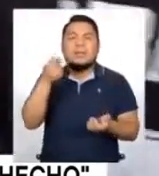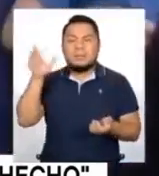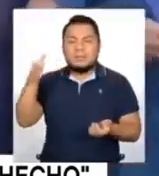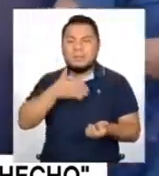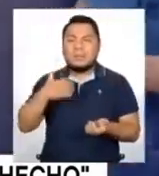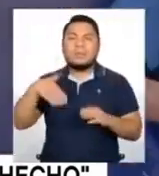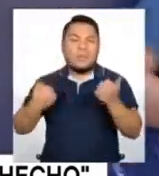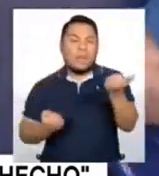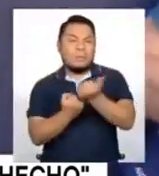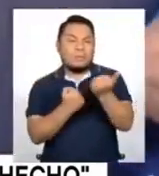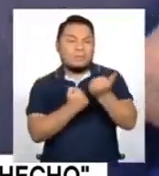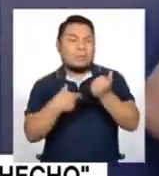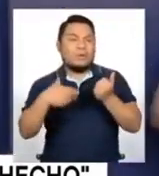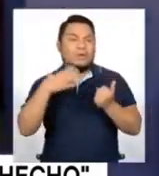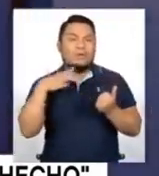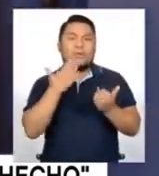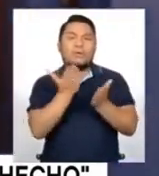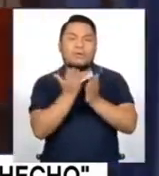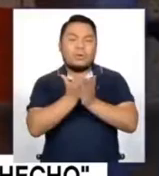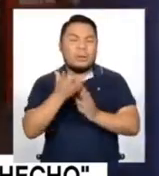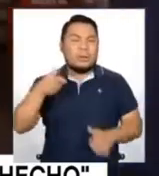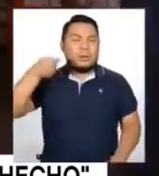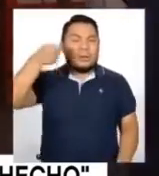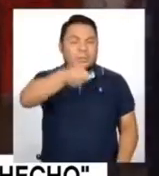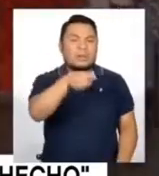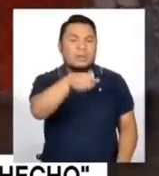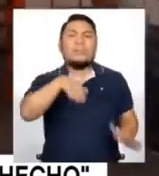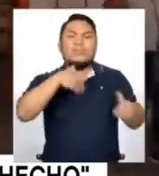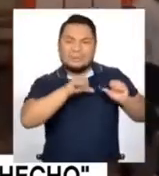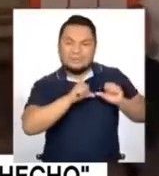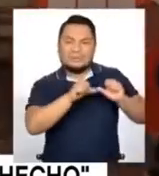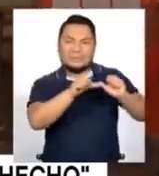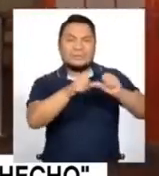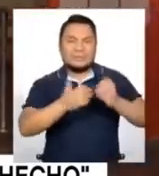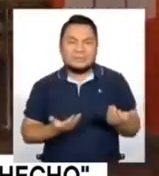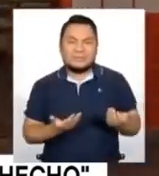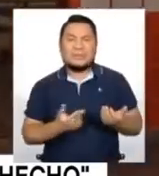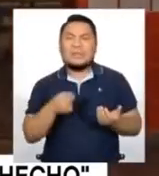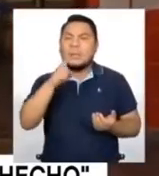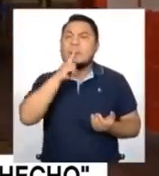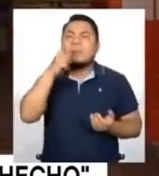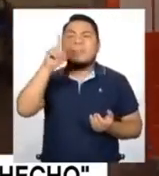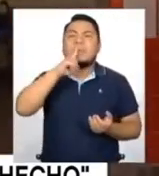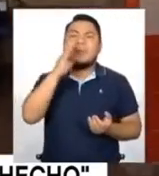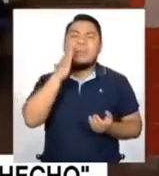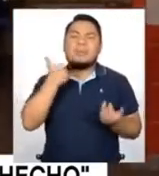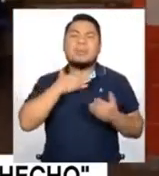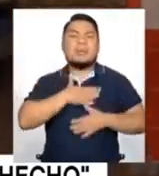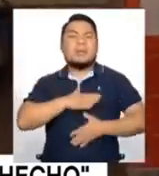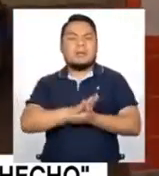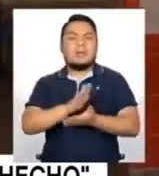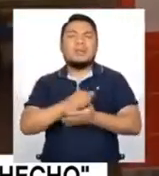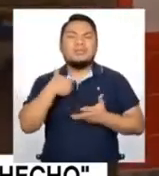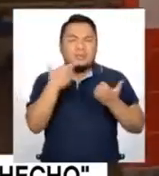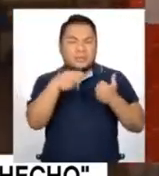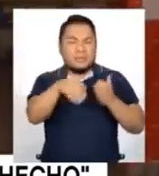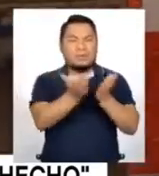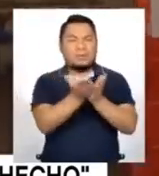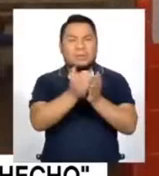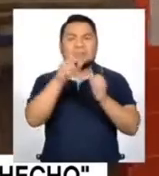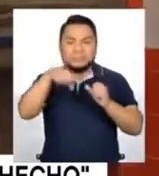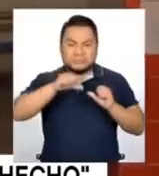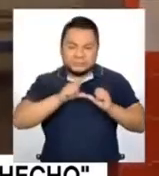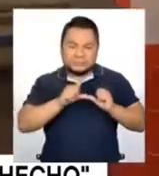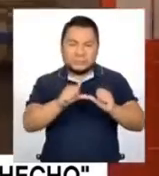cobre. Claro. Acá lo que estamos hablando es de un colegio que queremos que perdure después de la emergencia. Queremos que nuestros colegios sigan funcionando después